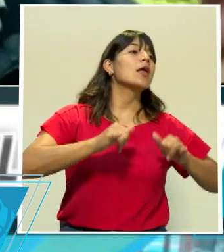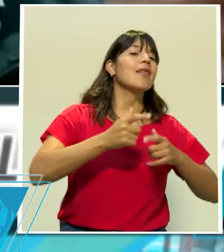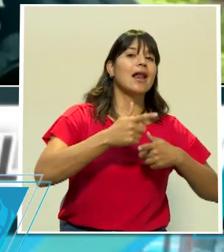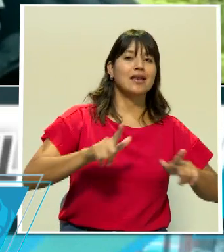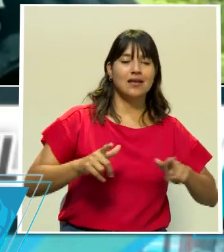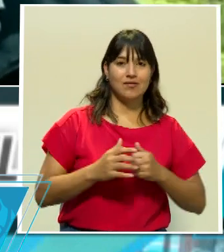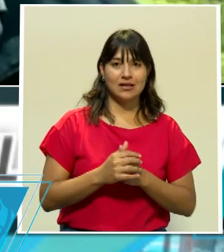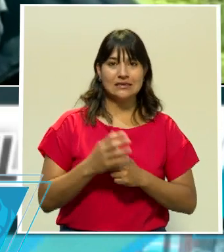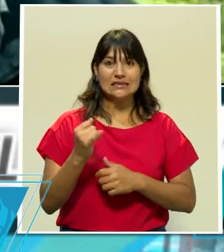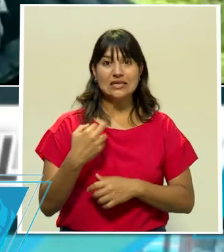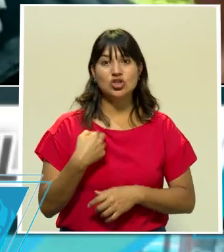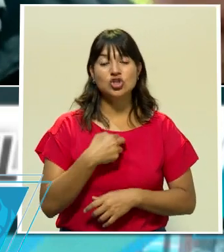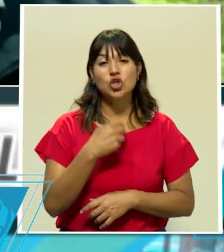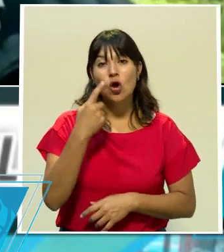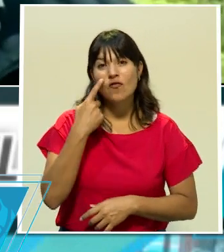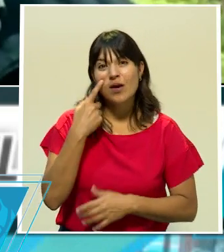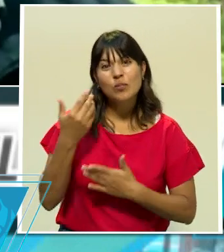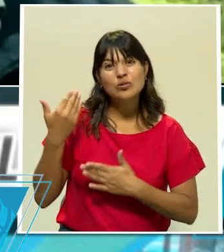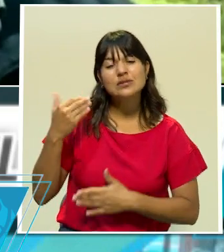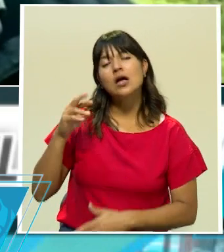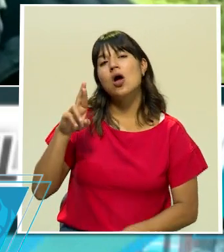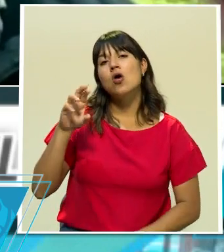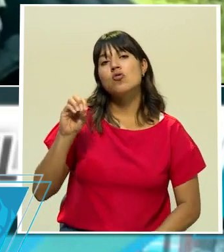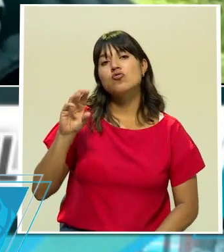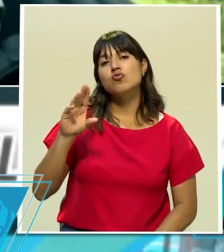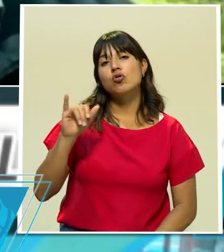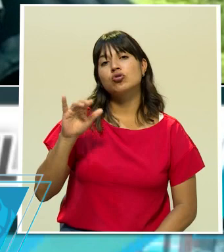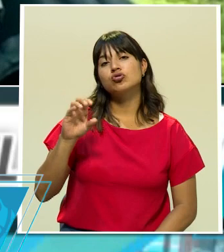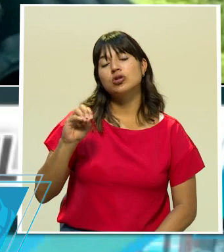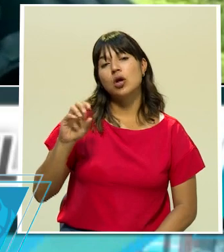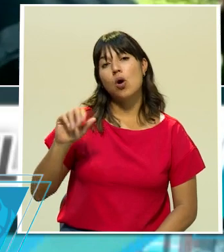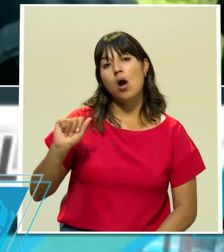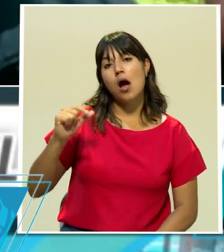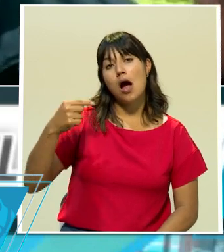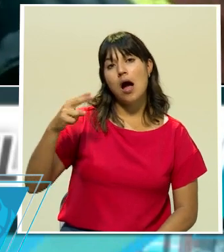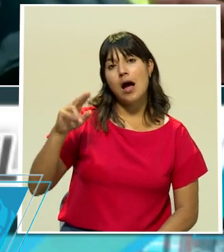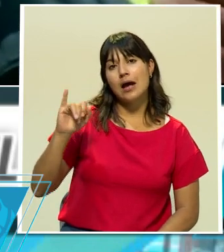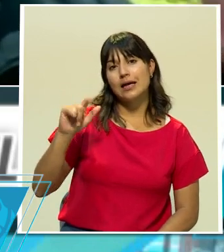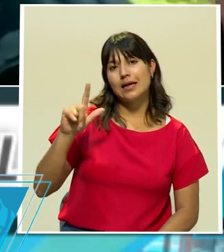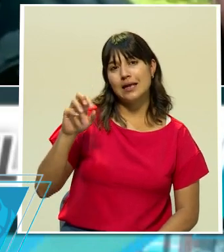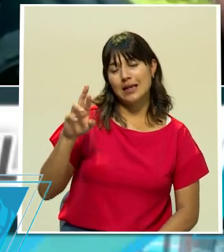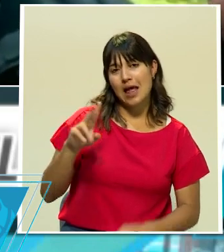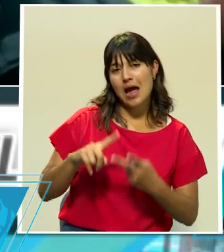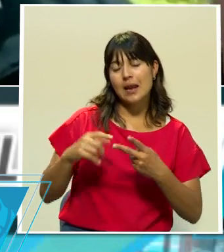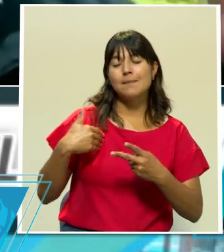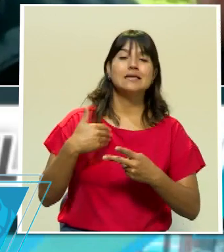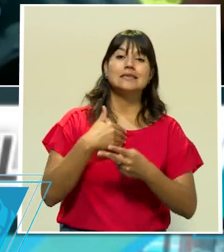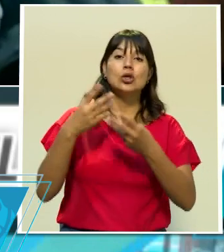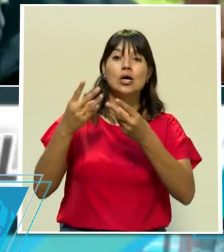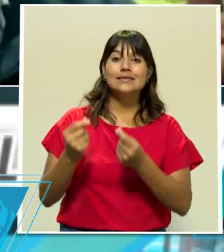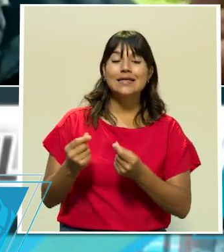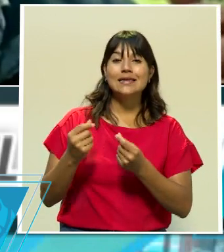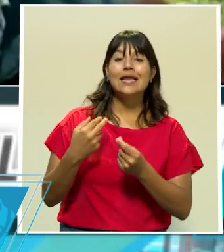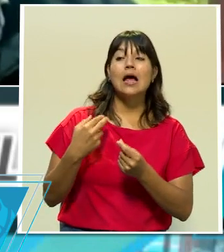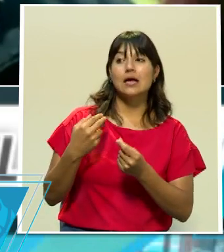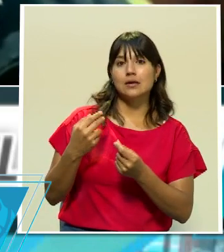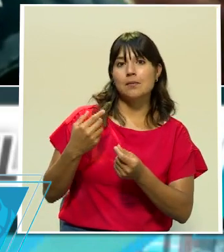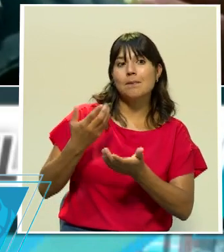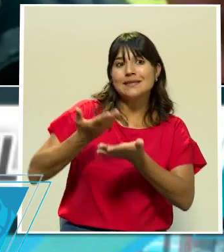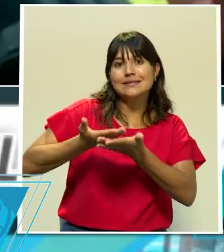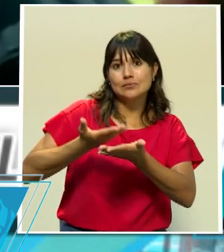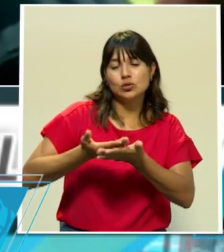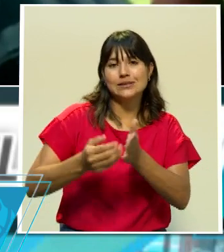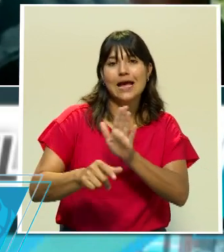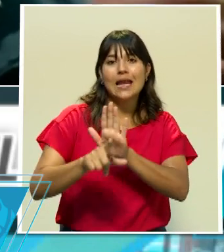Aguilar y el Ministerio de Hacienda presentaron para el fortalecimiento de las finanzas públicas, vemos cómo ese fortalecimiento se debilita por la